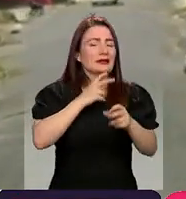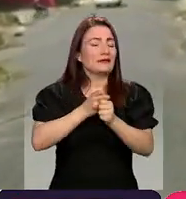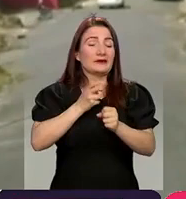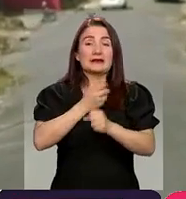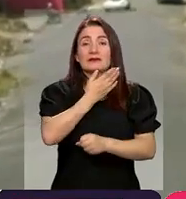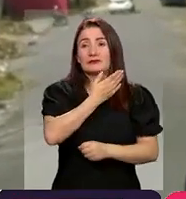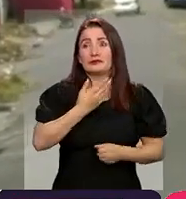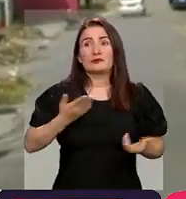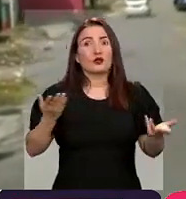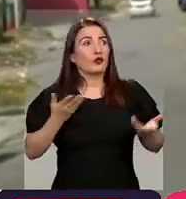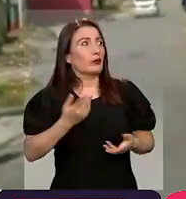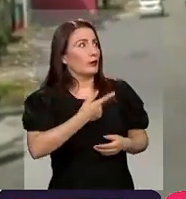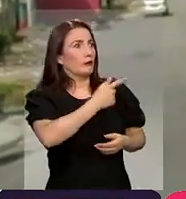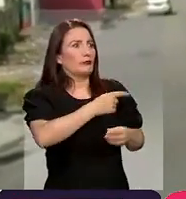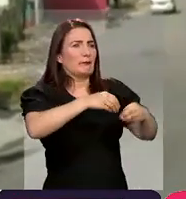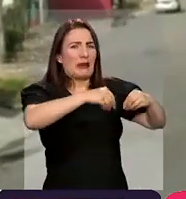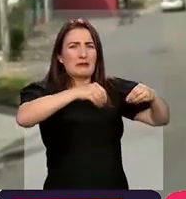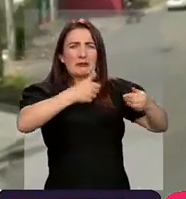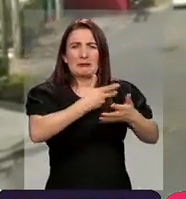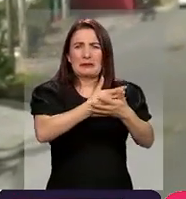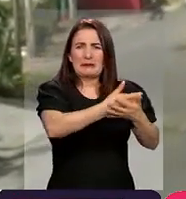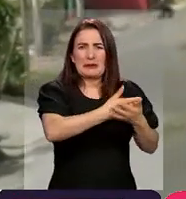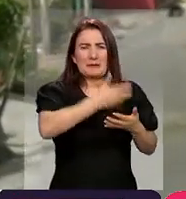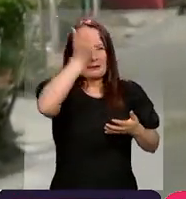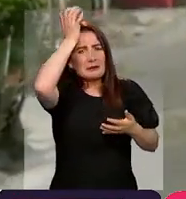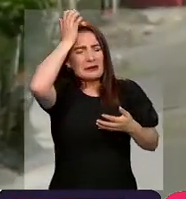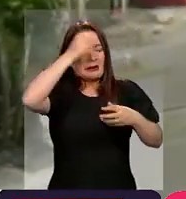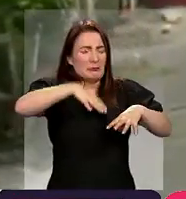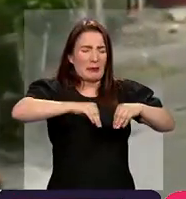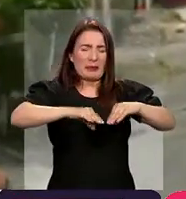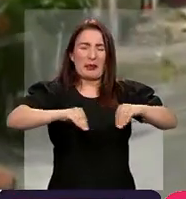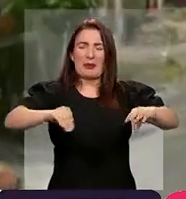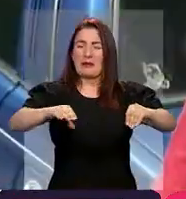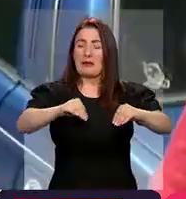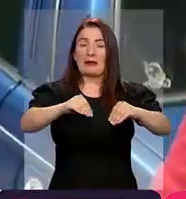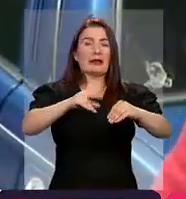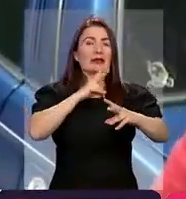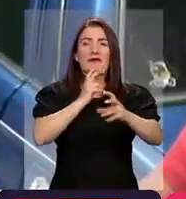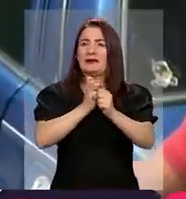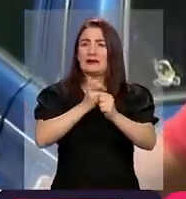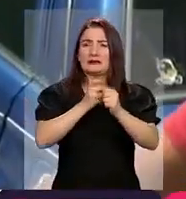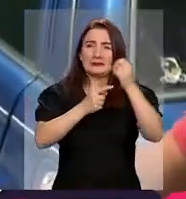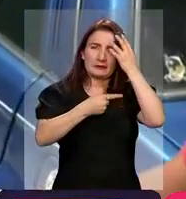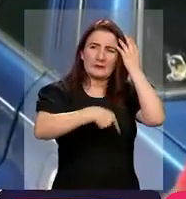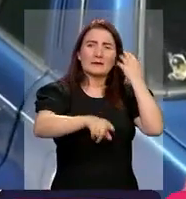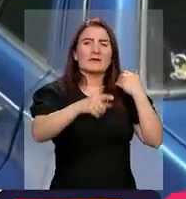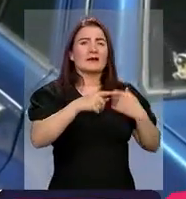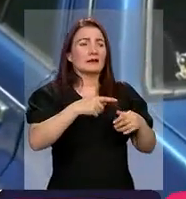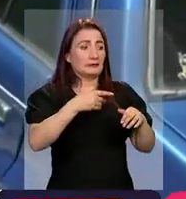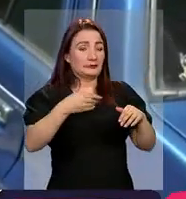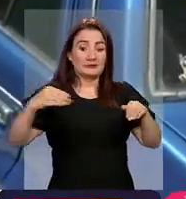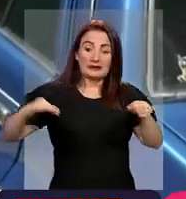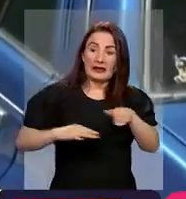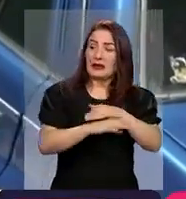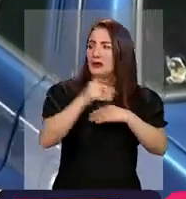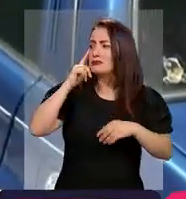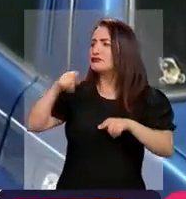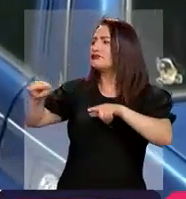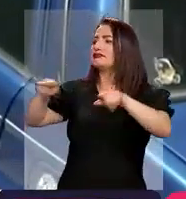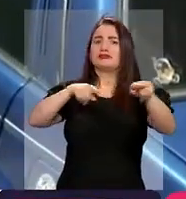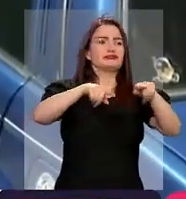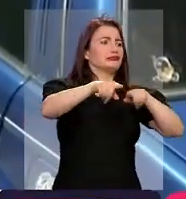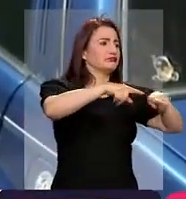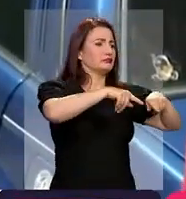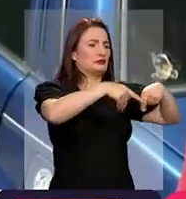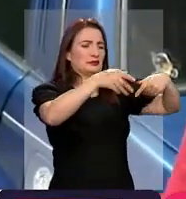pasar, donde no haya barro, piedras, lodo, o sea, se baja todo, mejor dicho. Se revienta, aquí no se entra, pero se entra allá a todas